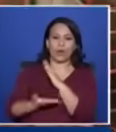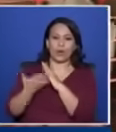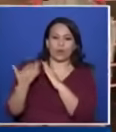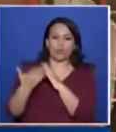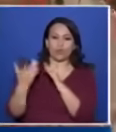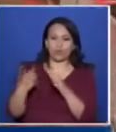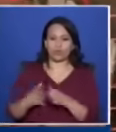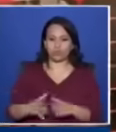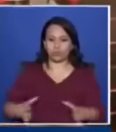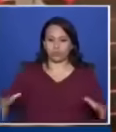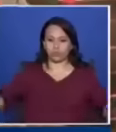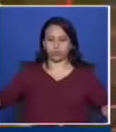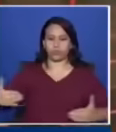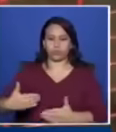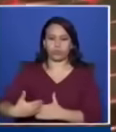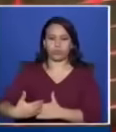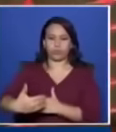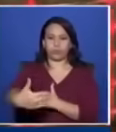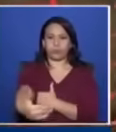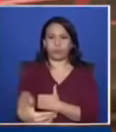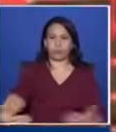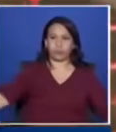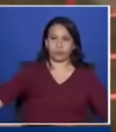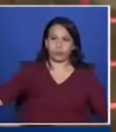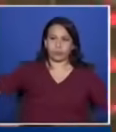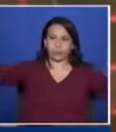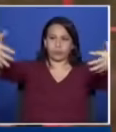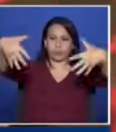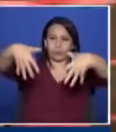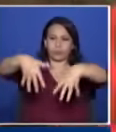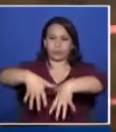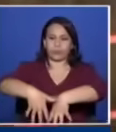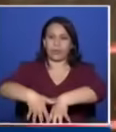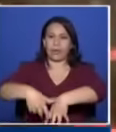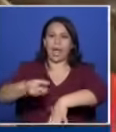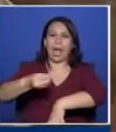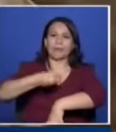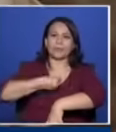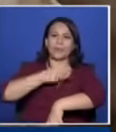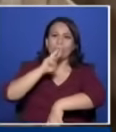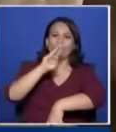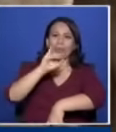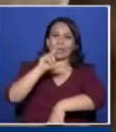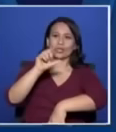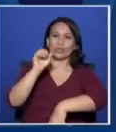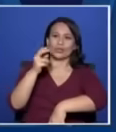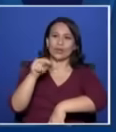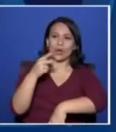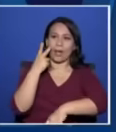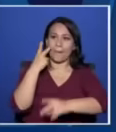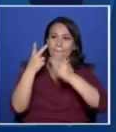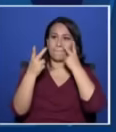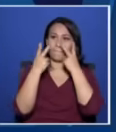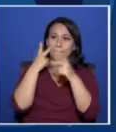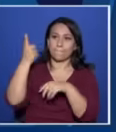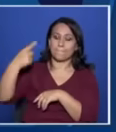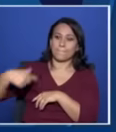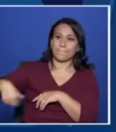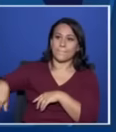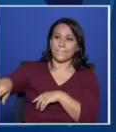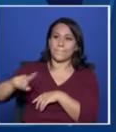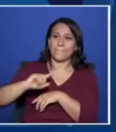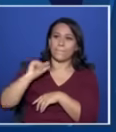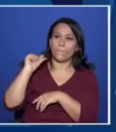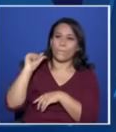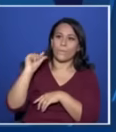gran cisterna para, pues, si Wilson Chulzán y Ernesto Incalada nos ayudan con estas imágenes, un